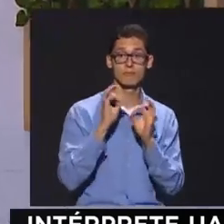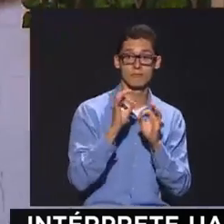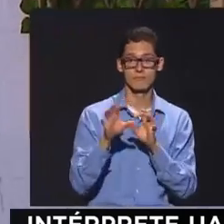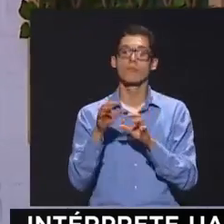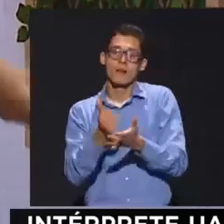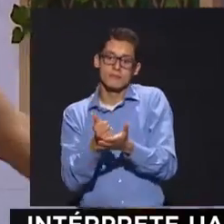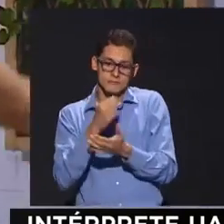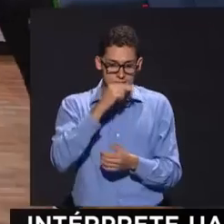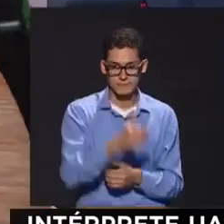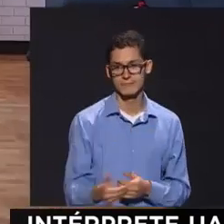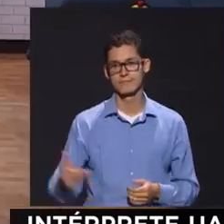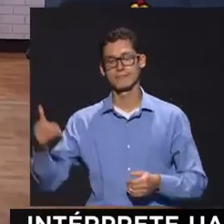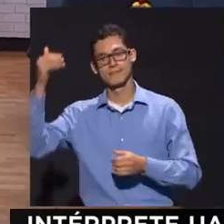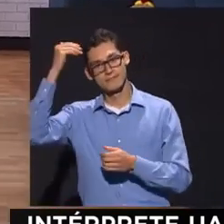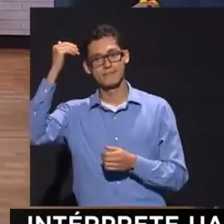muy bien